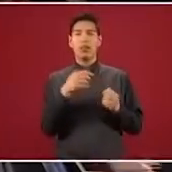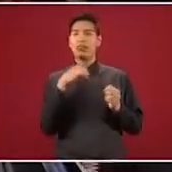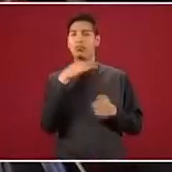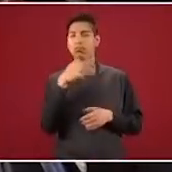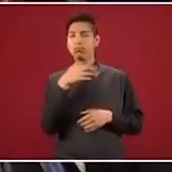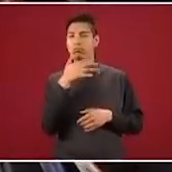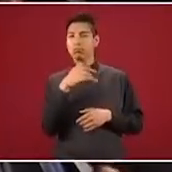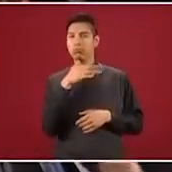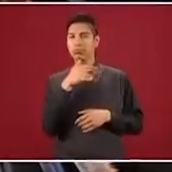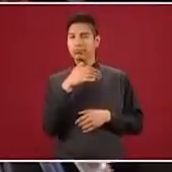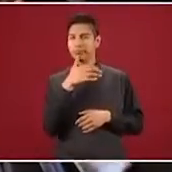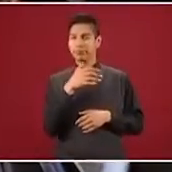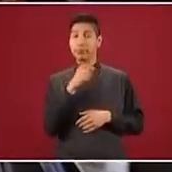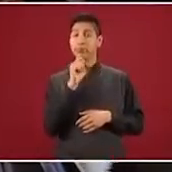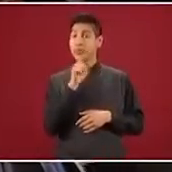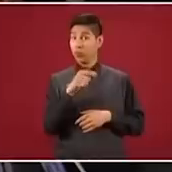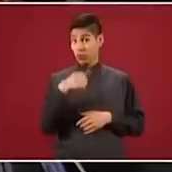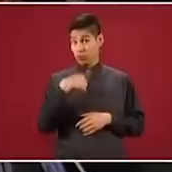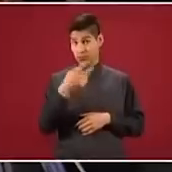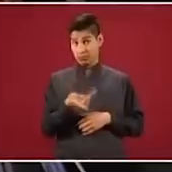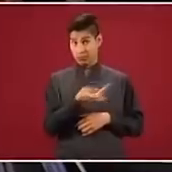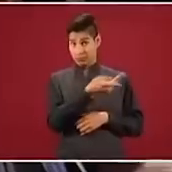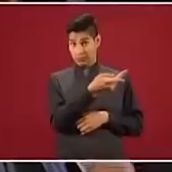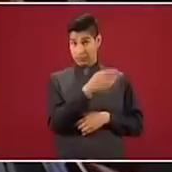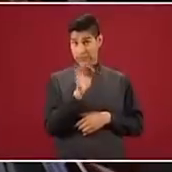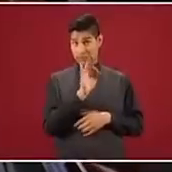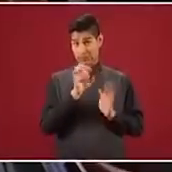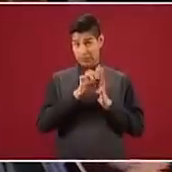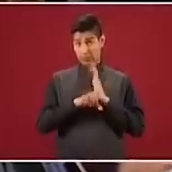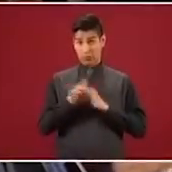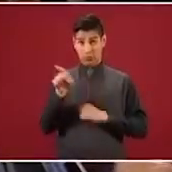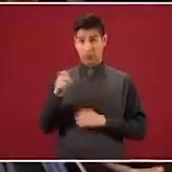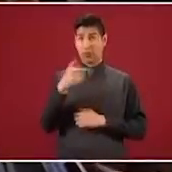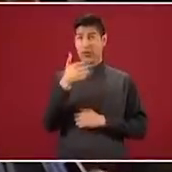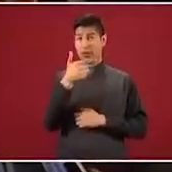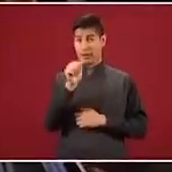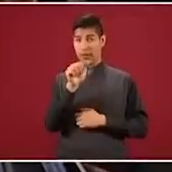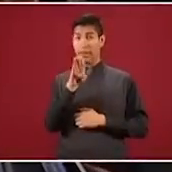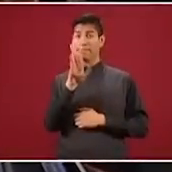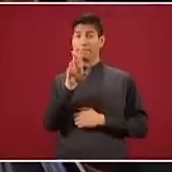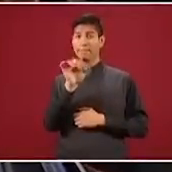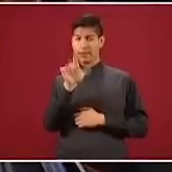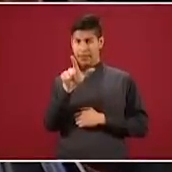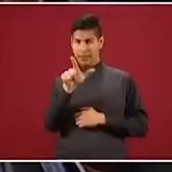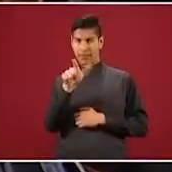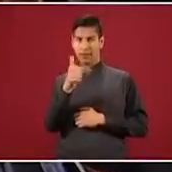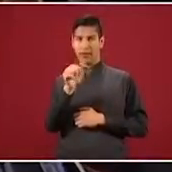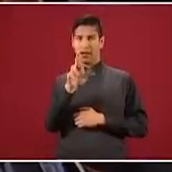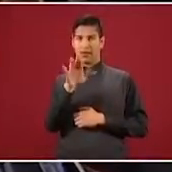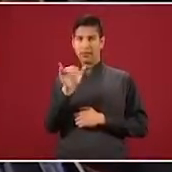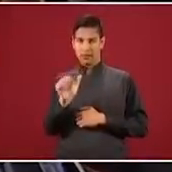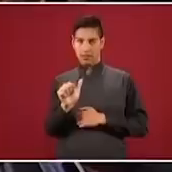servicio público. Yo quisiera preguntarle si Gabriel García Hernández, que es el coordinador general del programa,